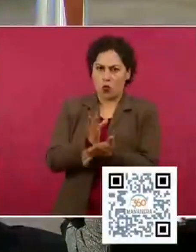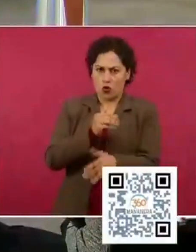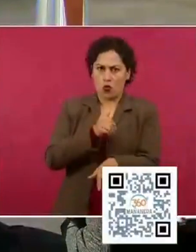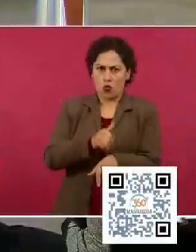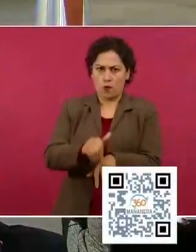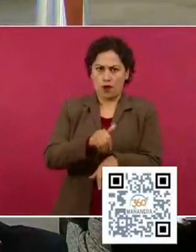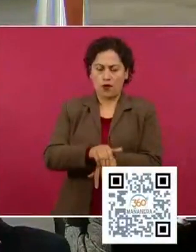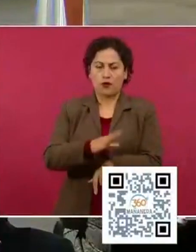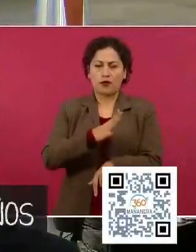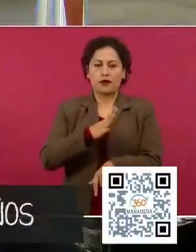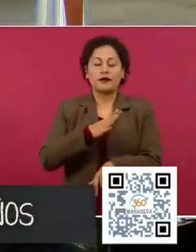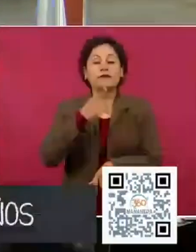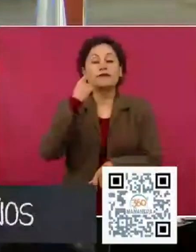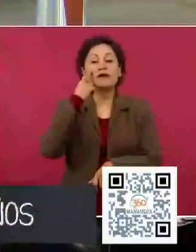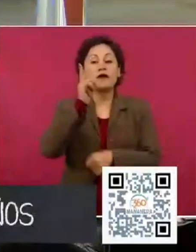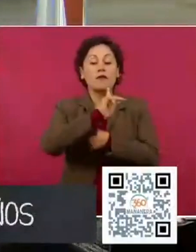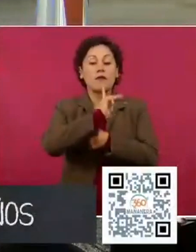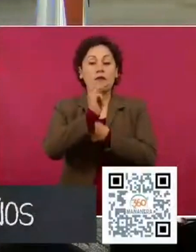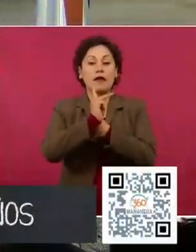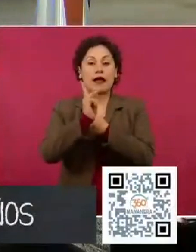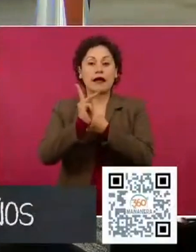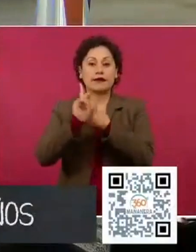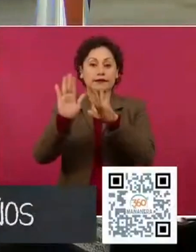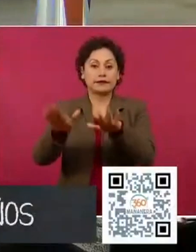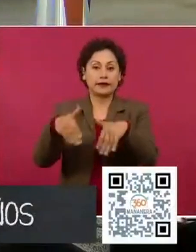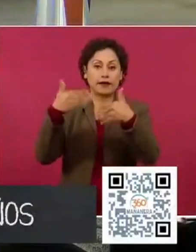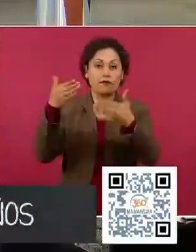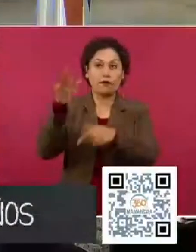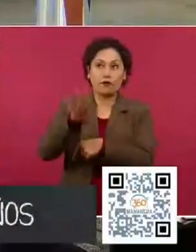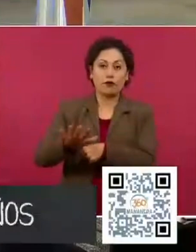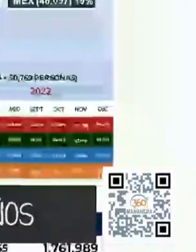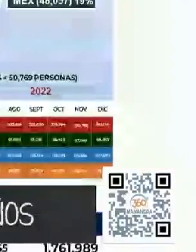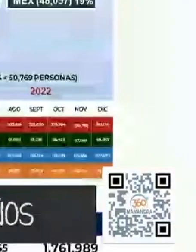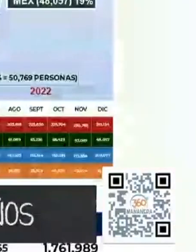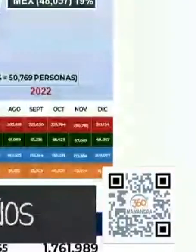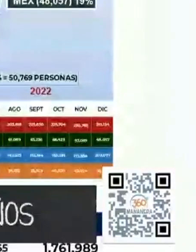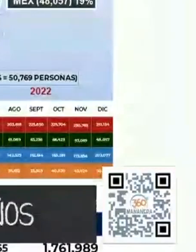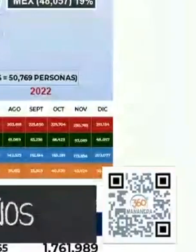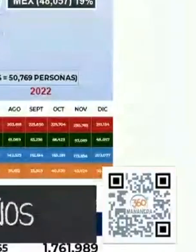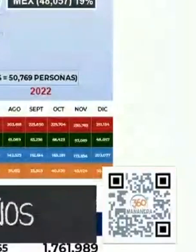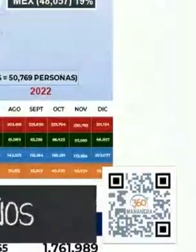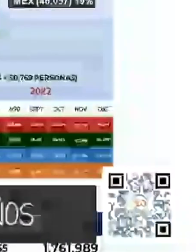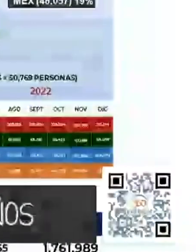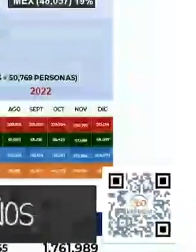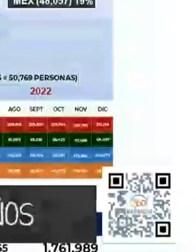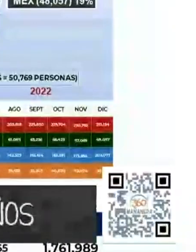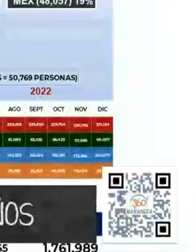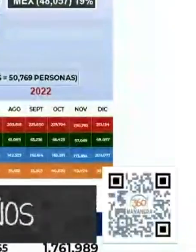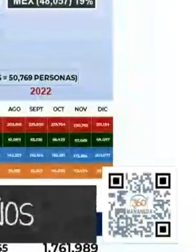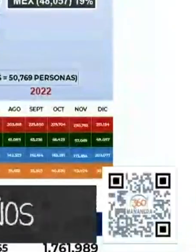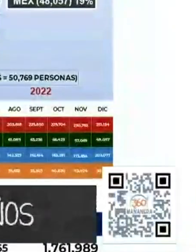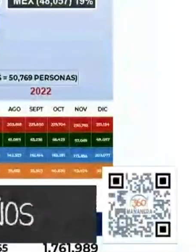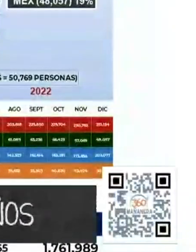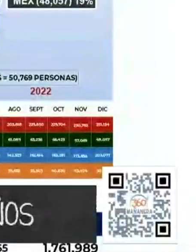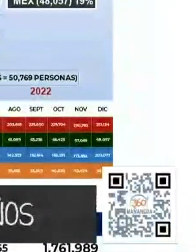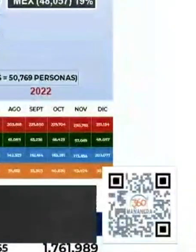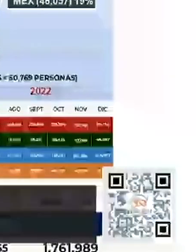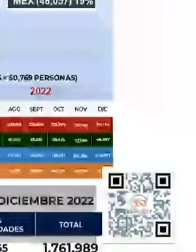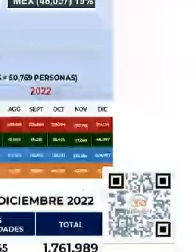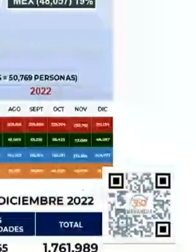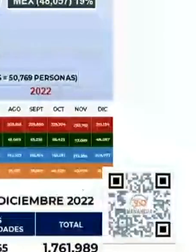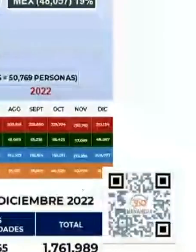las principales nacionalidades de extranjeros que han sido aprendidos por cvp es interesante primer lugar provenientes de Cuba